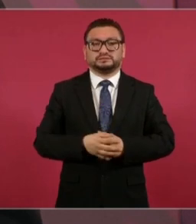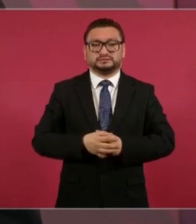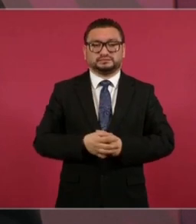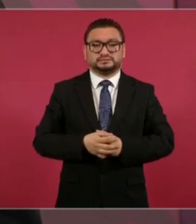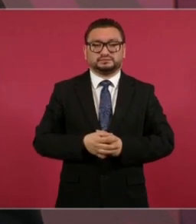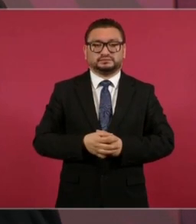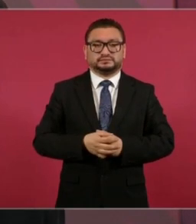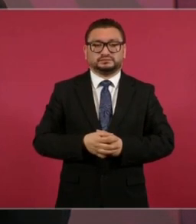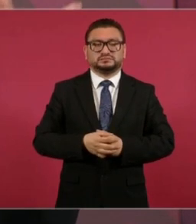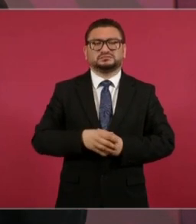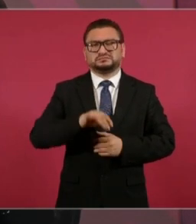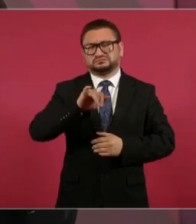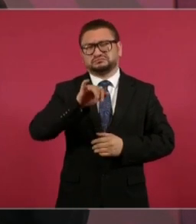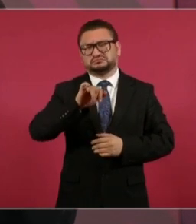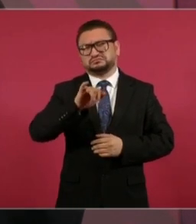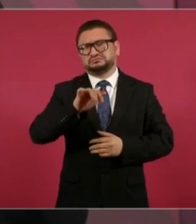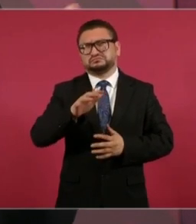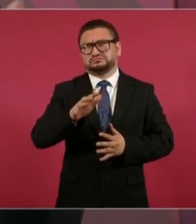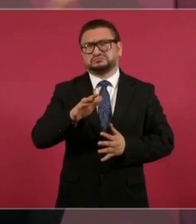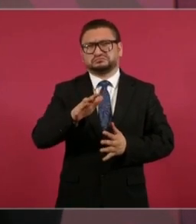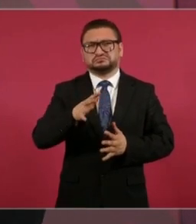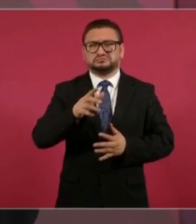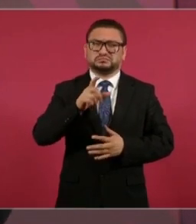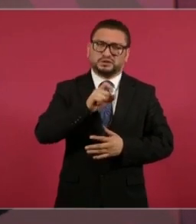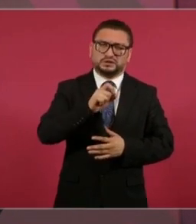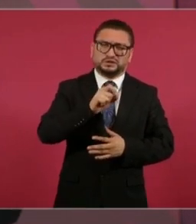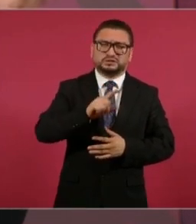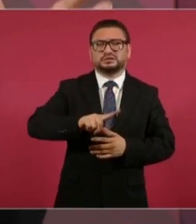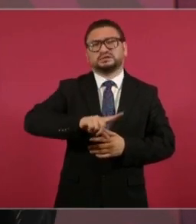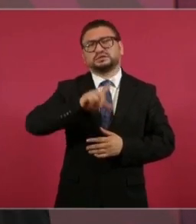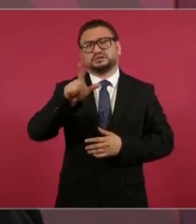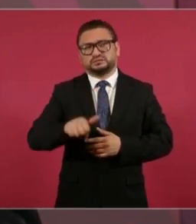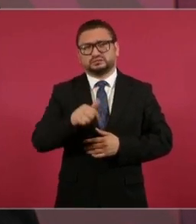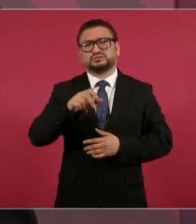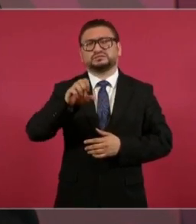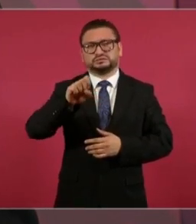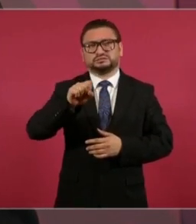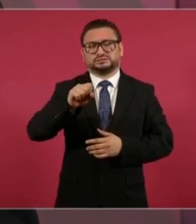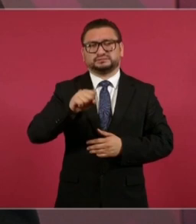80 sí como 20 primero y luego